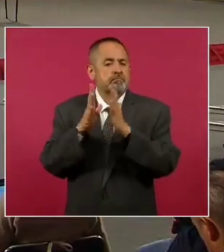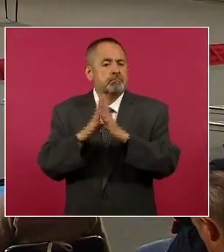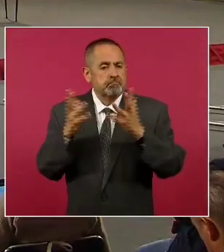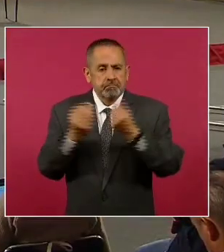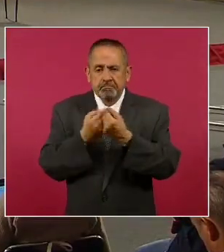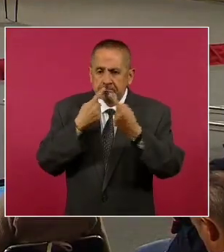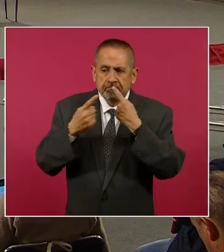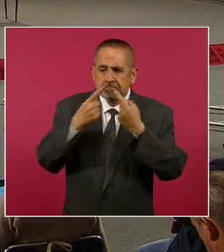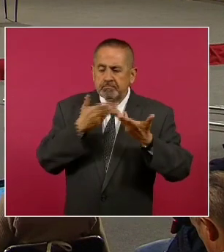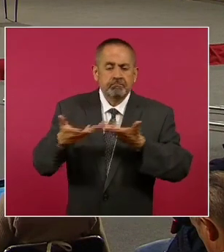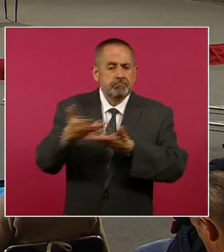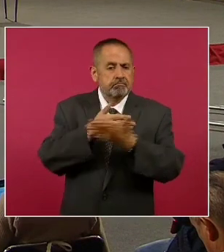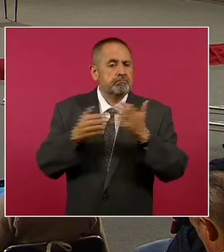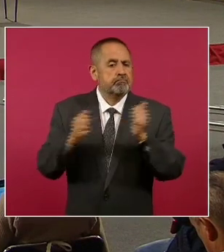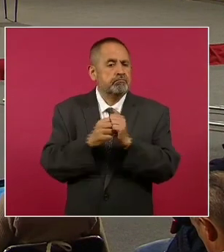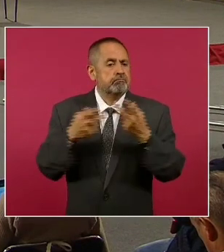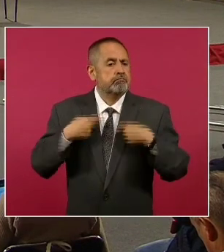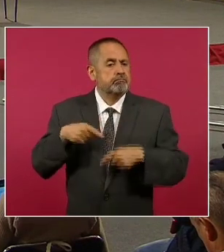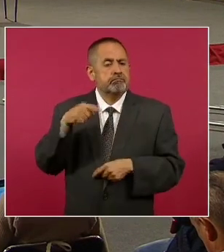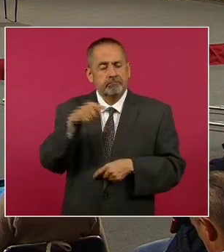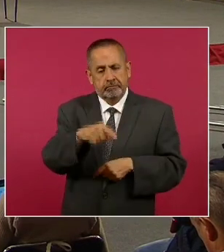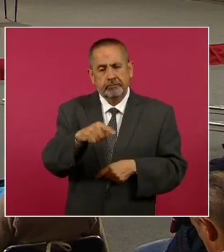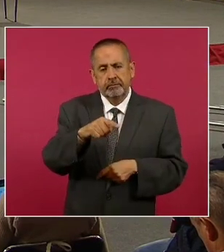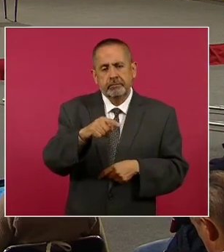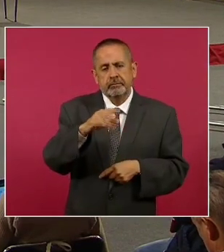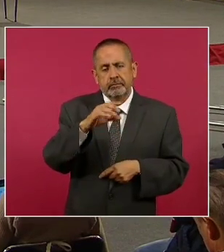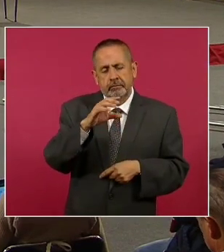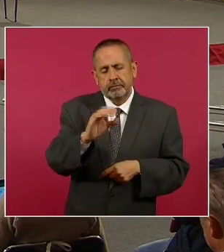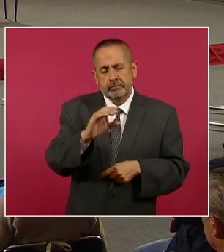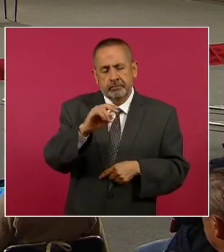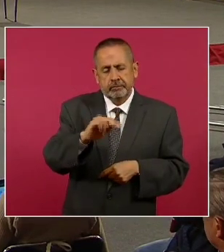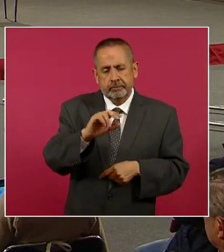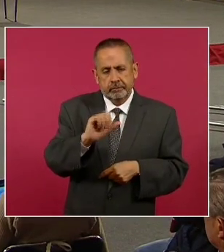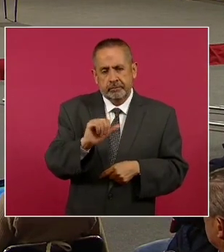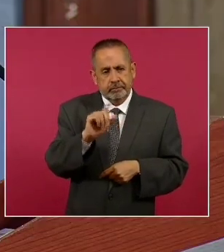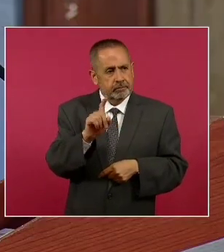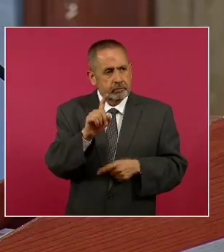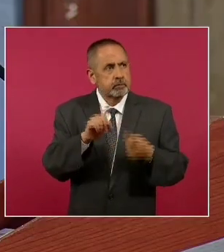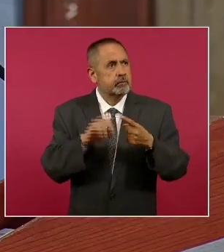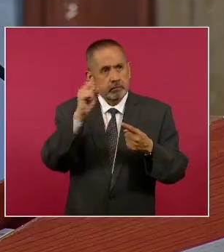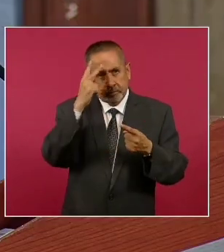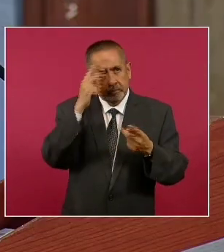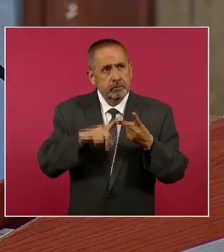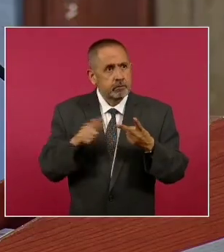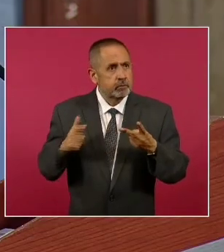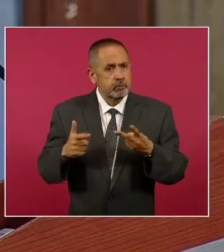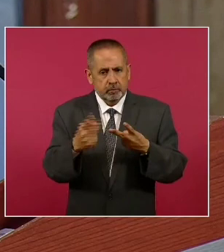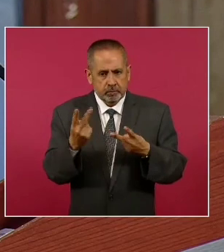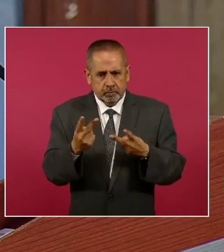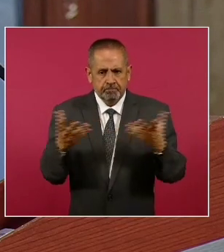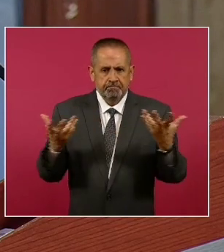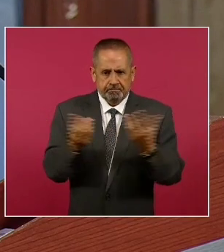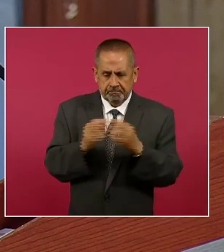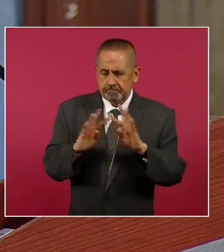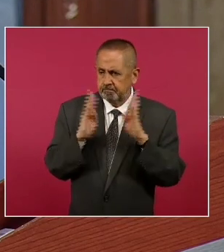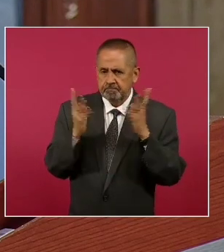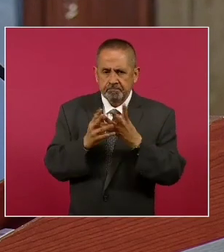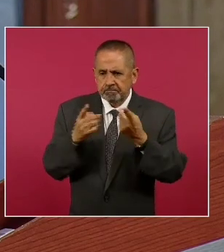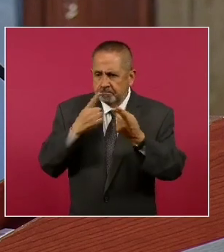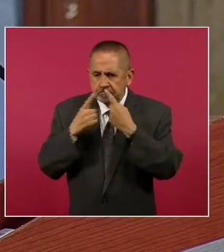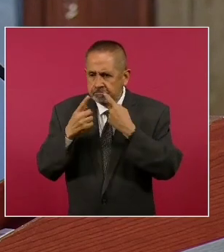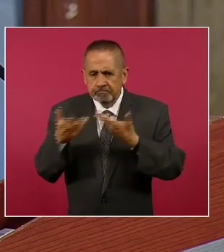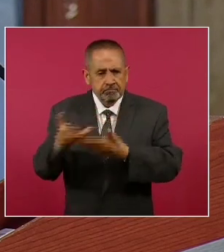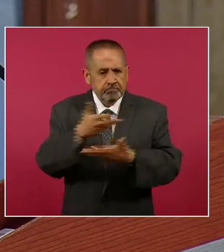en conjunto con personal de la Comisión Estatal de Aguas de San Luis Potosí y de Guanajuato, en la cual se explicó a los pobladores del Rialito,